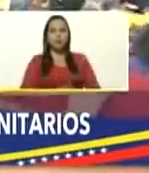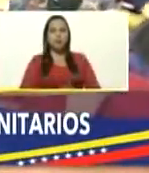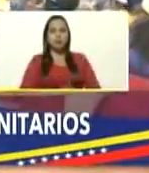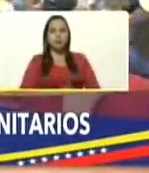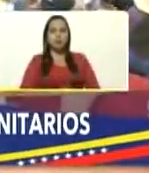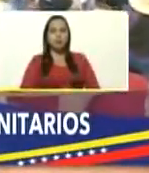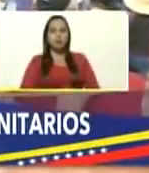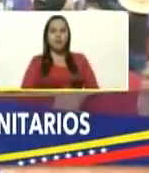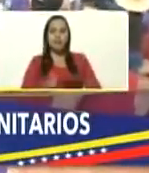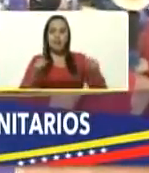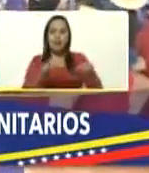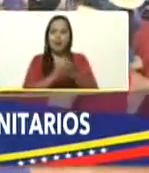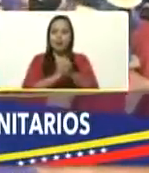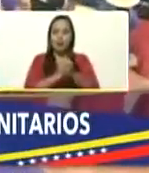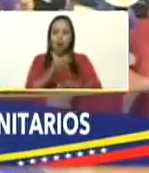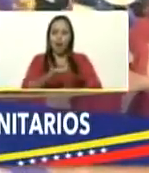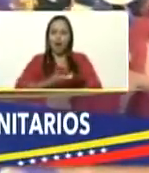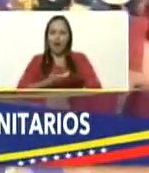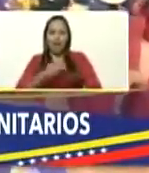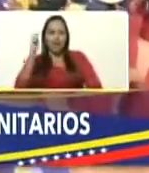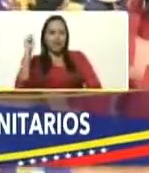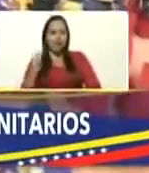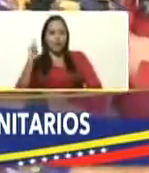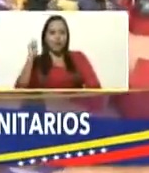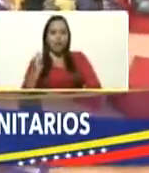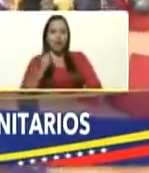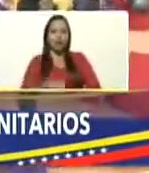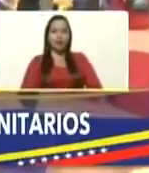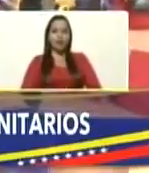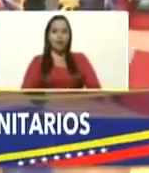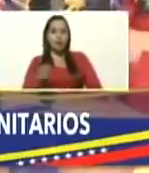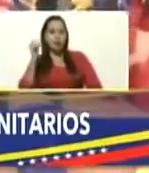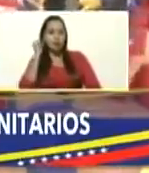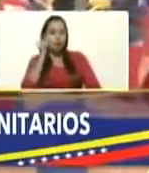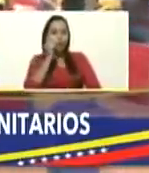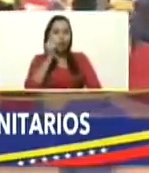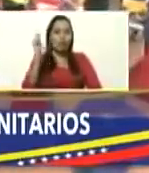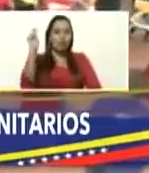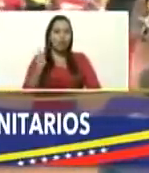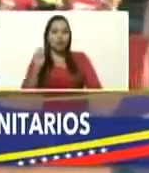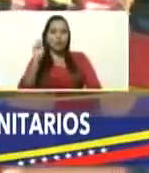Compañero alcalde, compañeros diputados, compañeras diputadas,